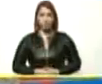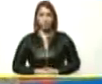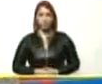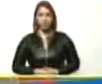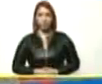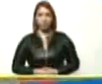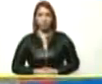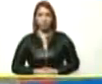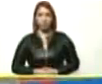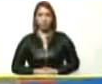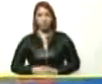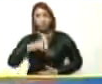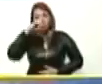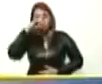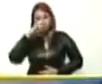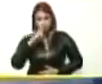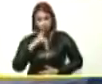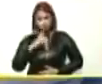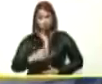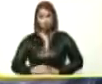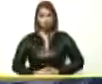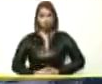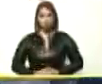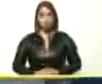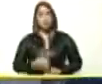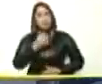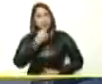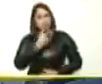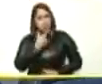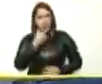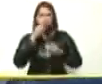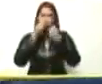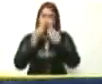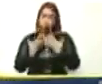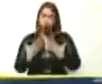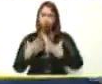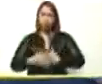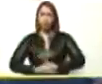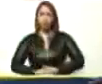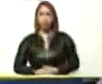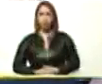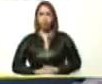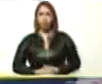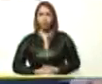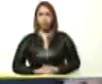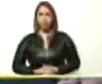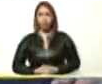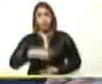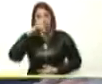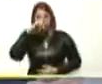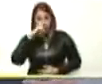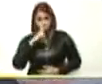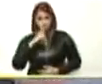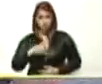fue un año bonito, bueno, fue un año